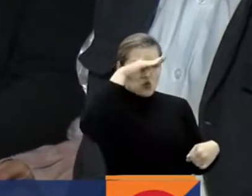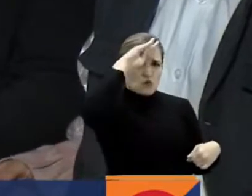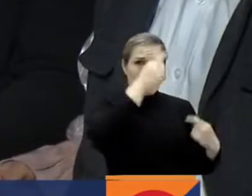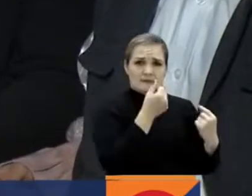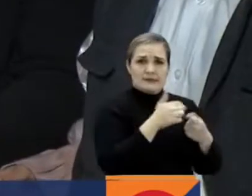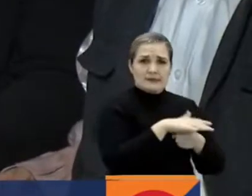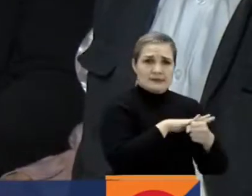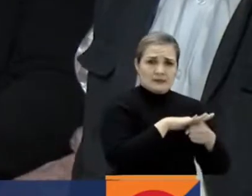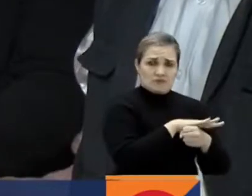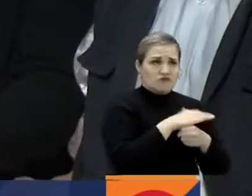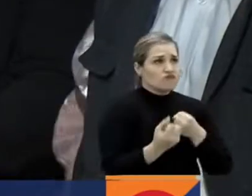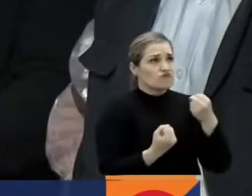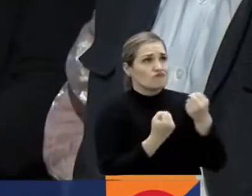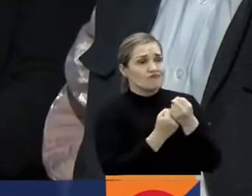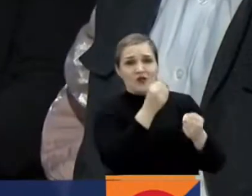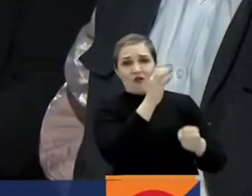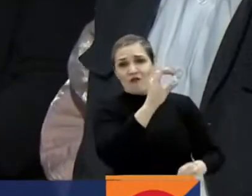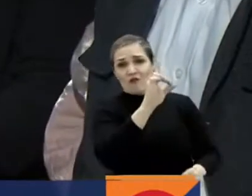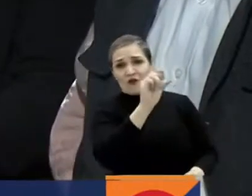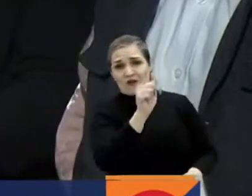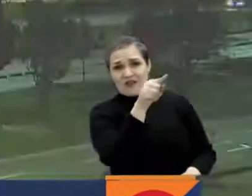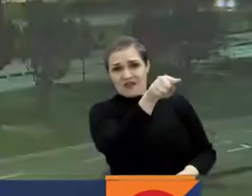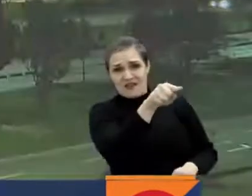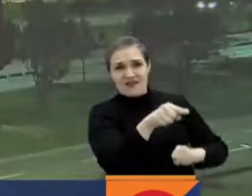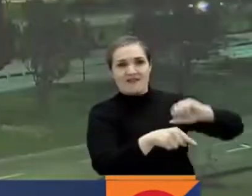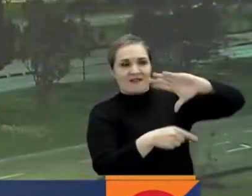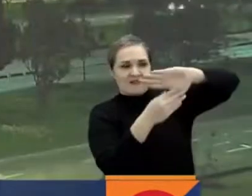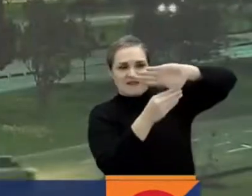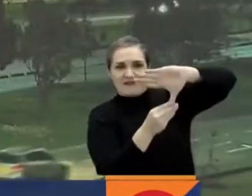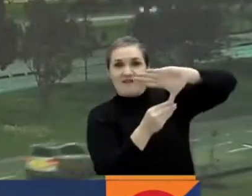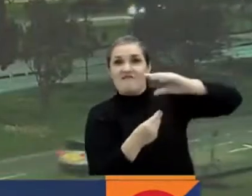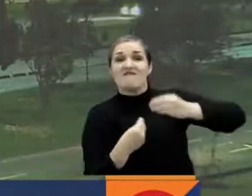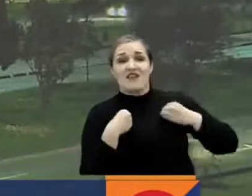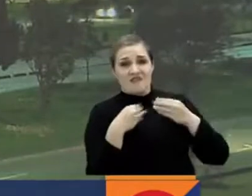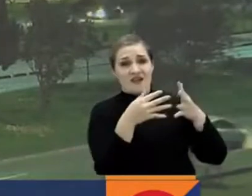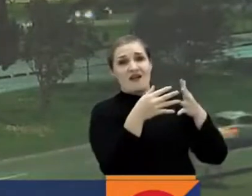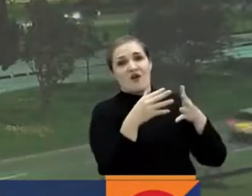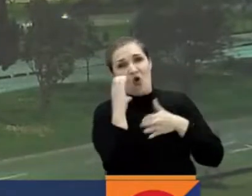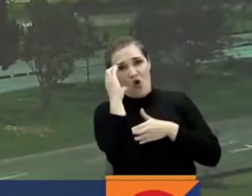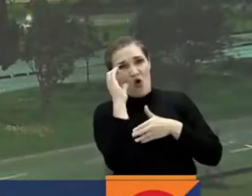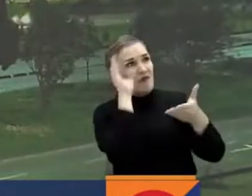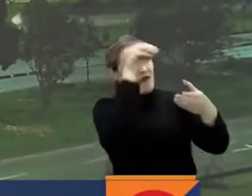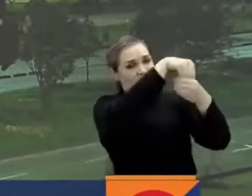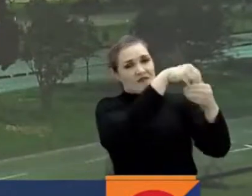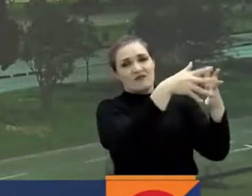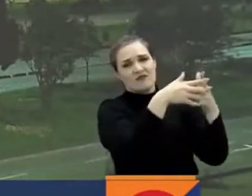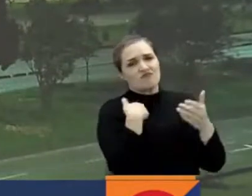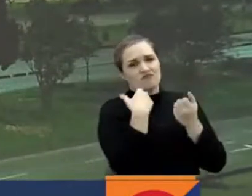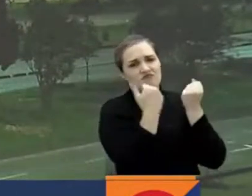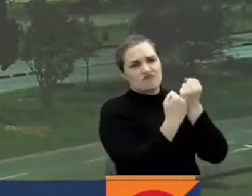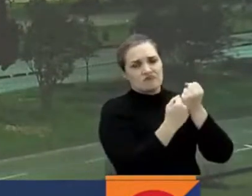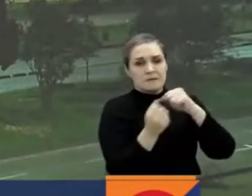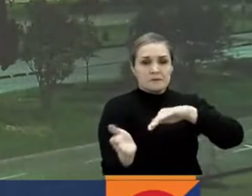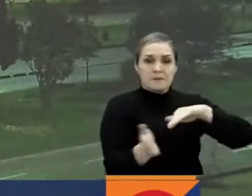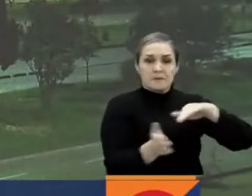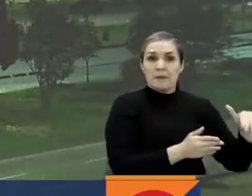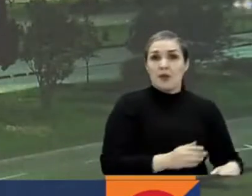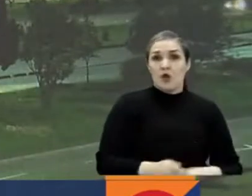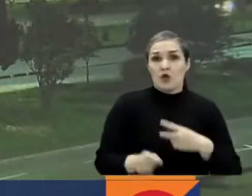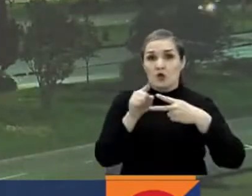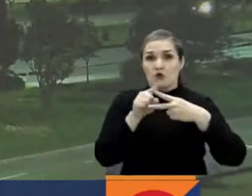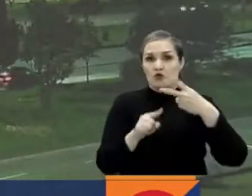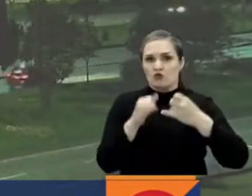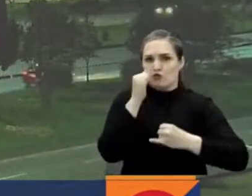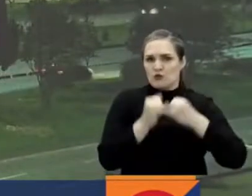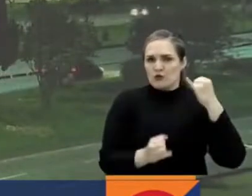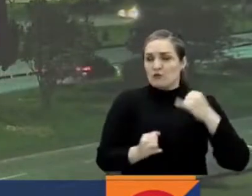de la Florida, donde tantos colombianos viven. Dos noticias para finalizar. La primera, en el encuentro el presidente Gustavo Petro